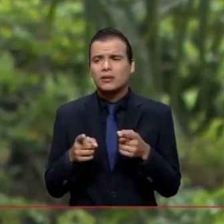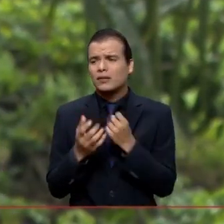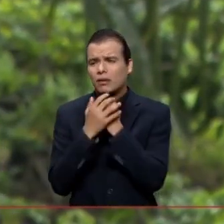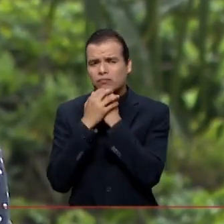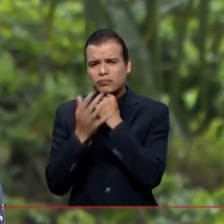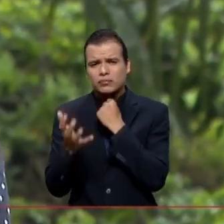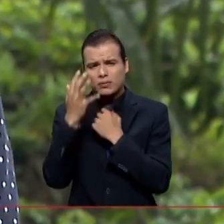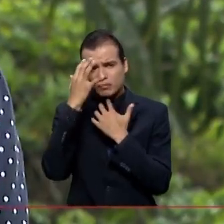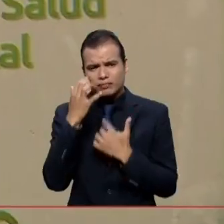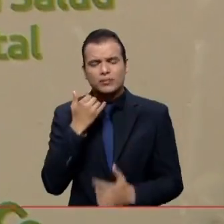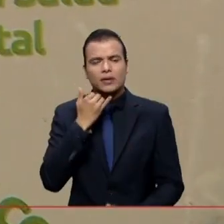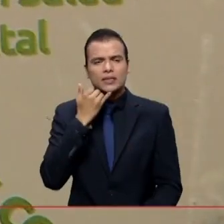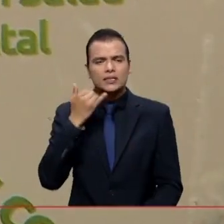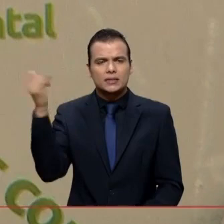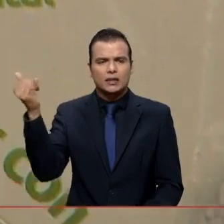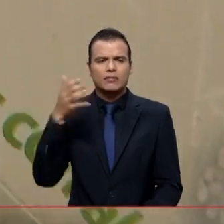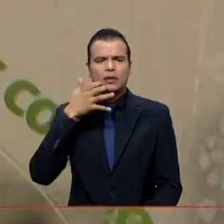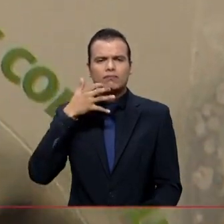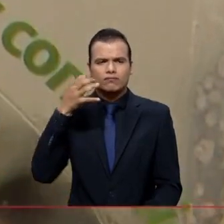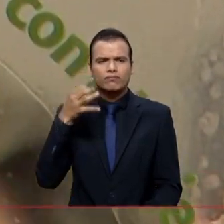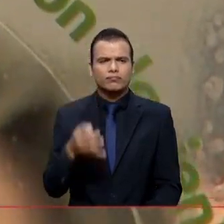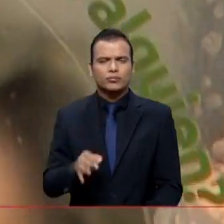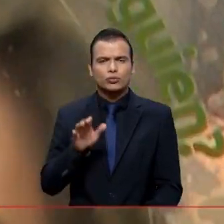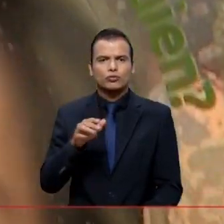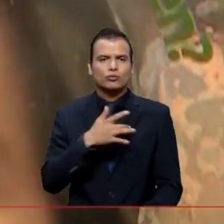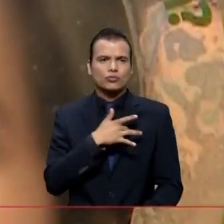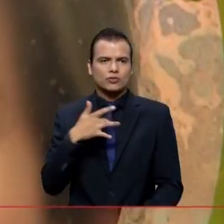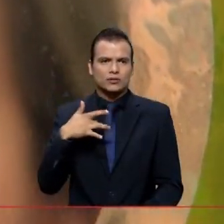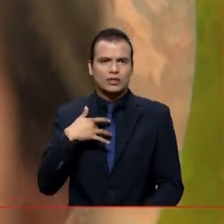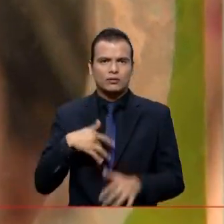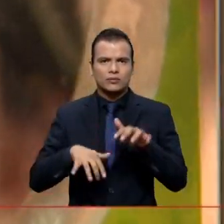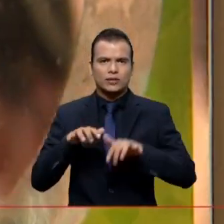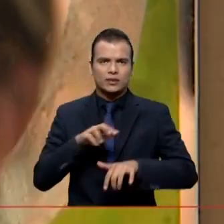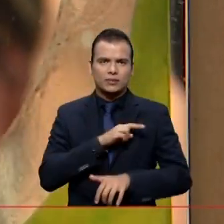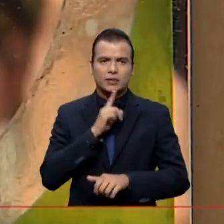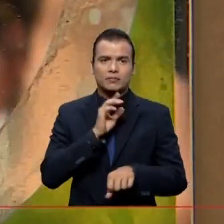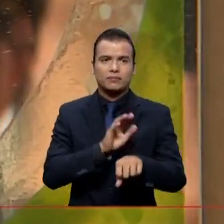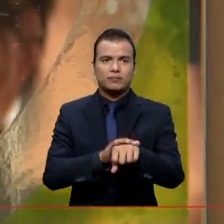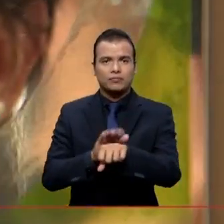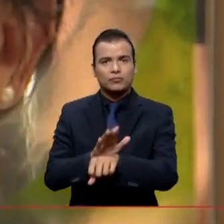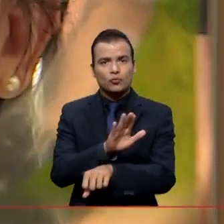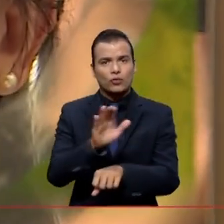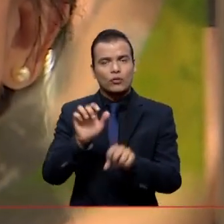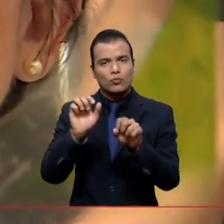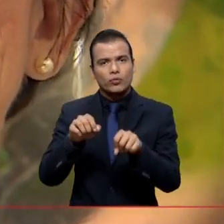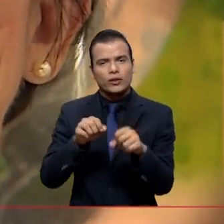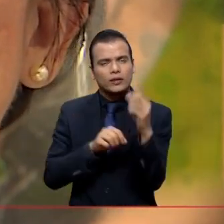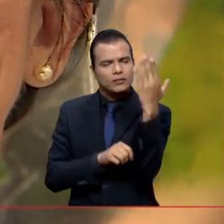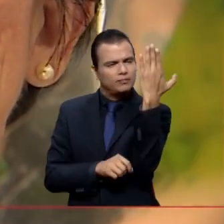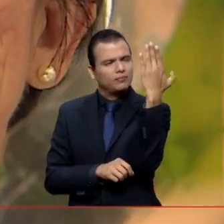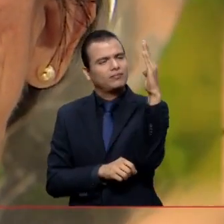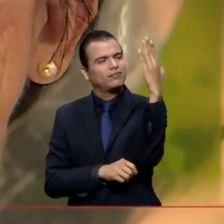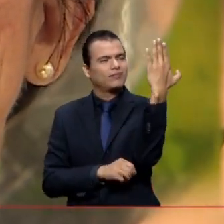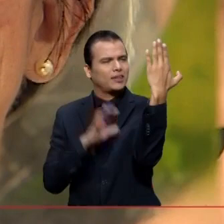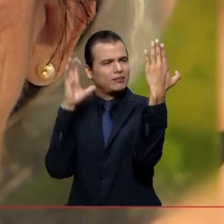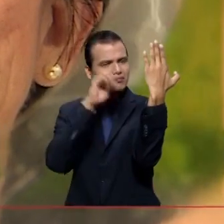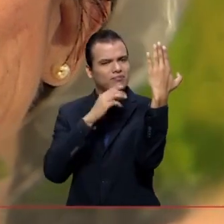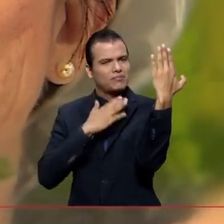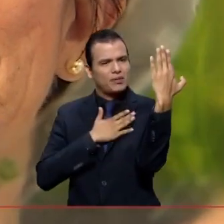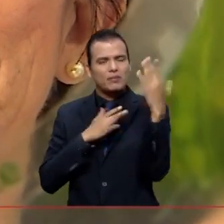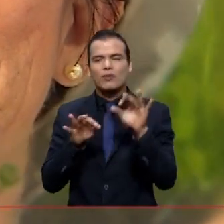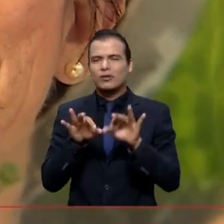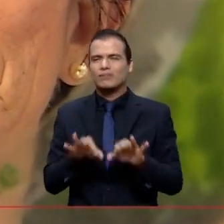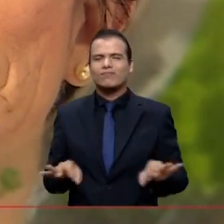infinitamente triste, llámenos. La Secretaría de Salud del Valle lanzó esta campaña en la que invitan a los ciudadanos a mirarse a espejos como este, instalados en